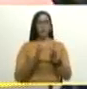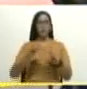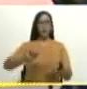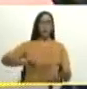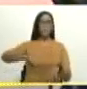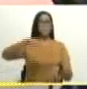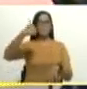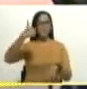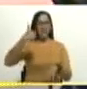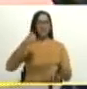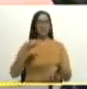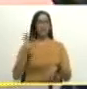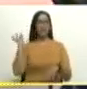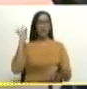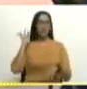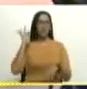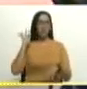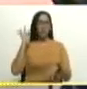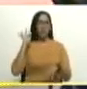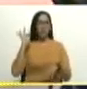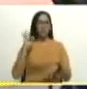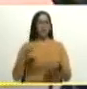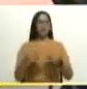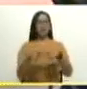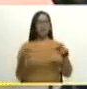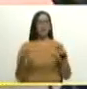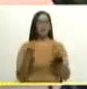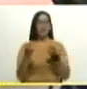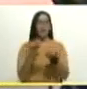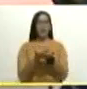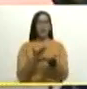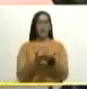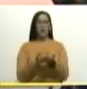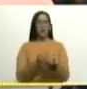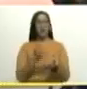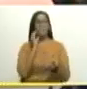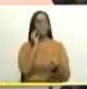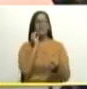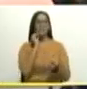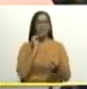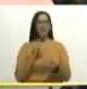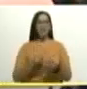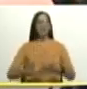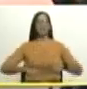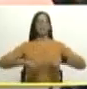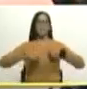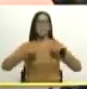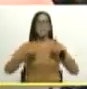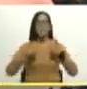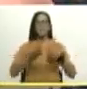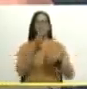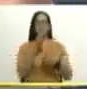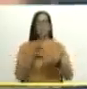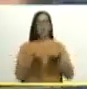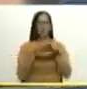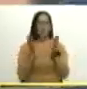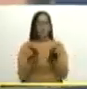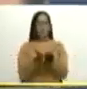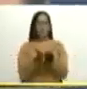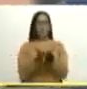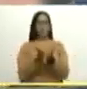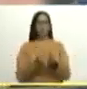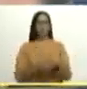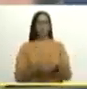máximos exponentes de las zonas económicas especiales más exitosas del mundo,